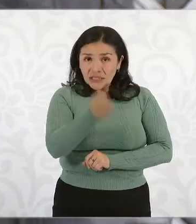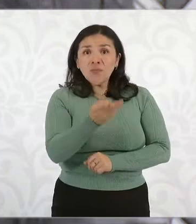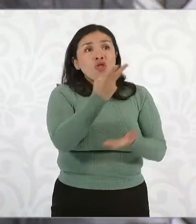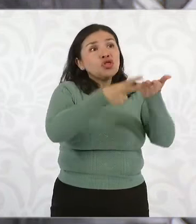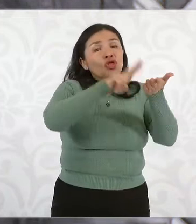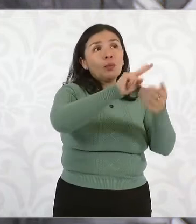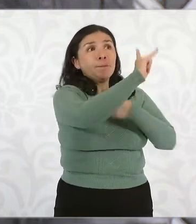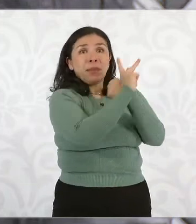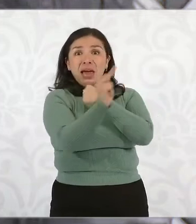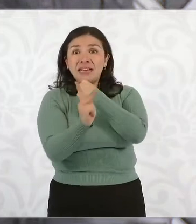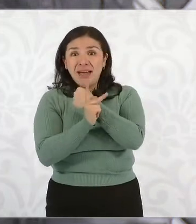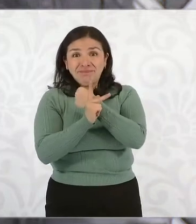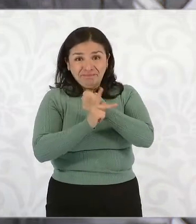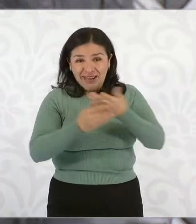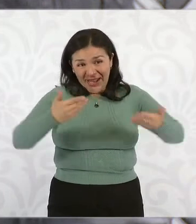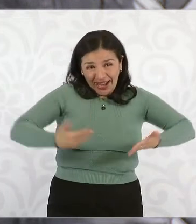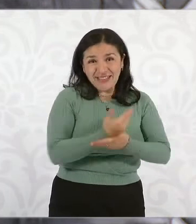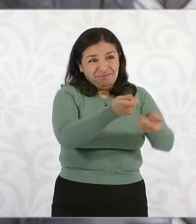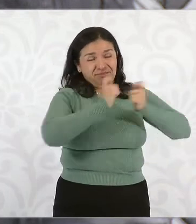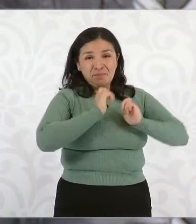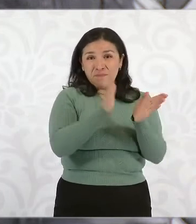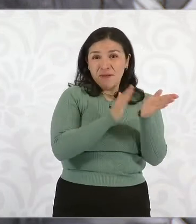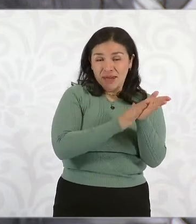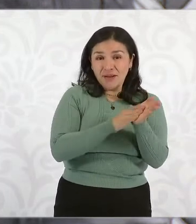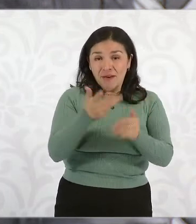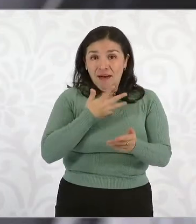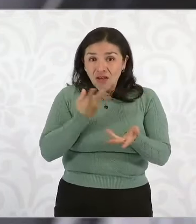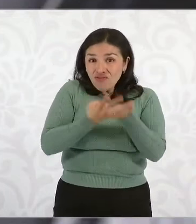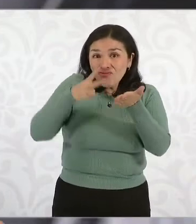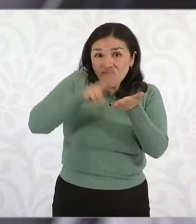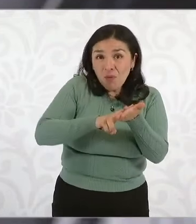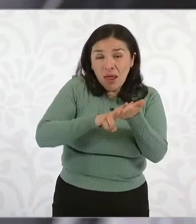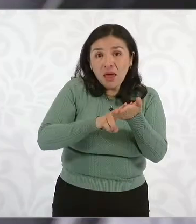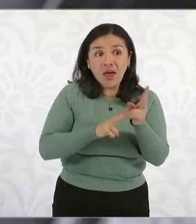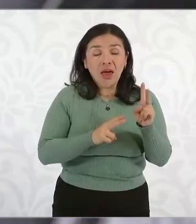un gobernador con doble nacionalidad, pues tiene